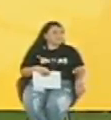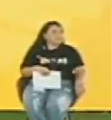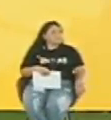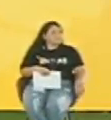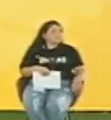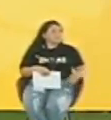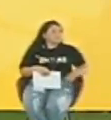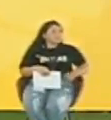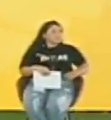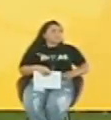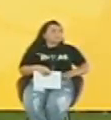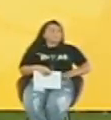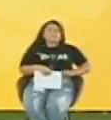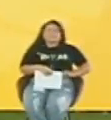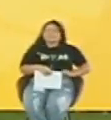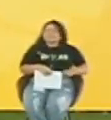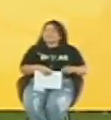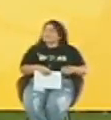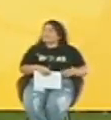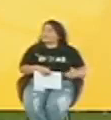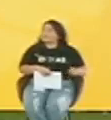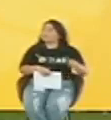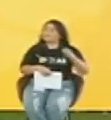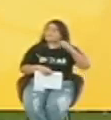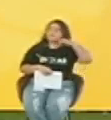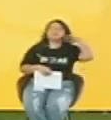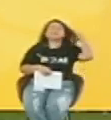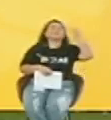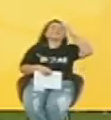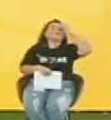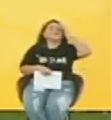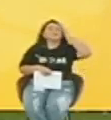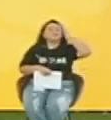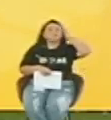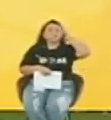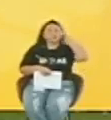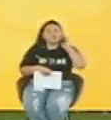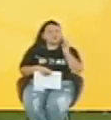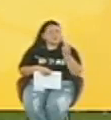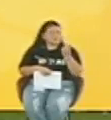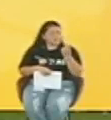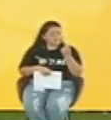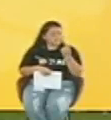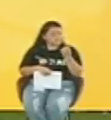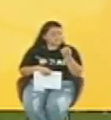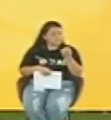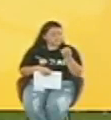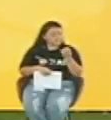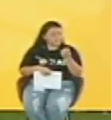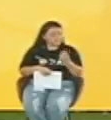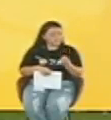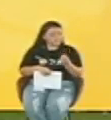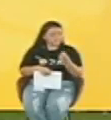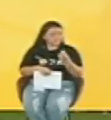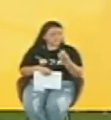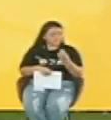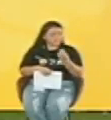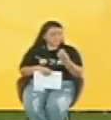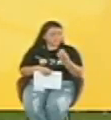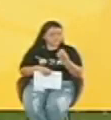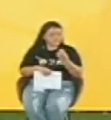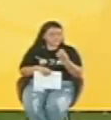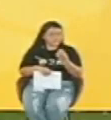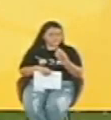Compañeros, compañeras, quiero saludarlos en mi nombre, en nombre de nuestro presidente Nicolás Maduro, pero sobre todo en